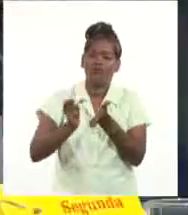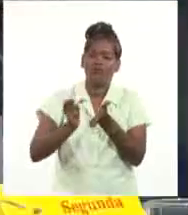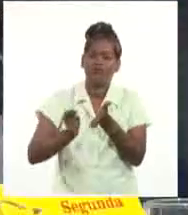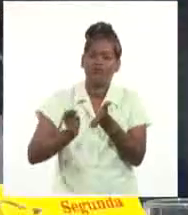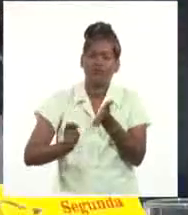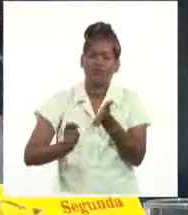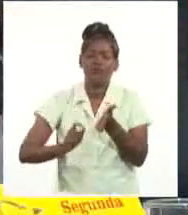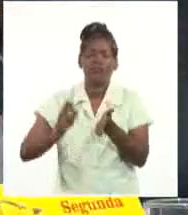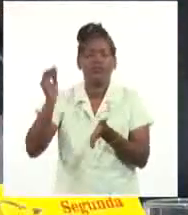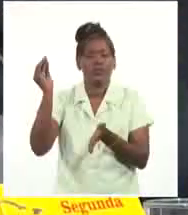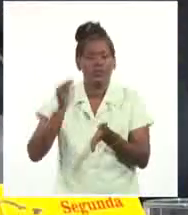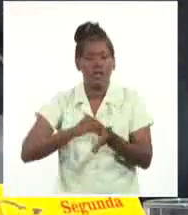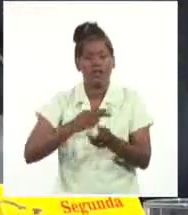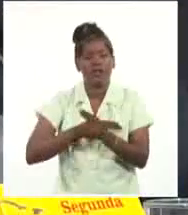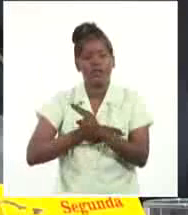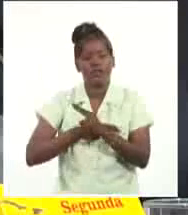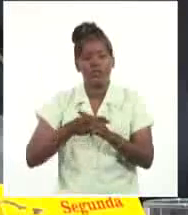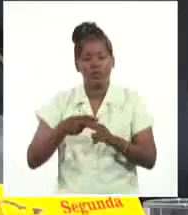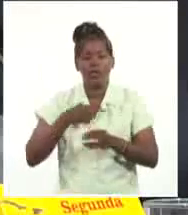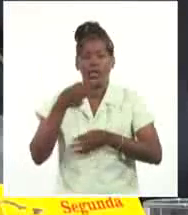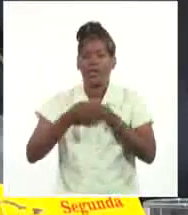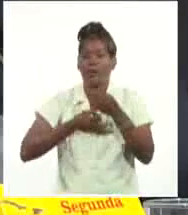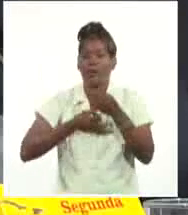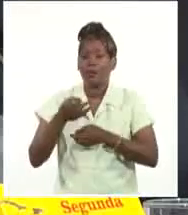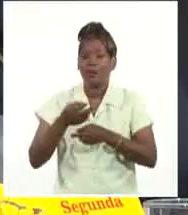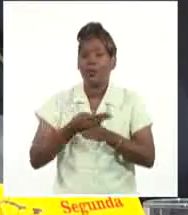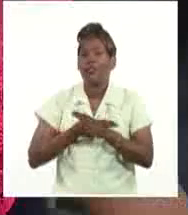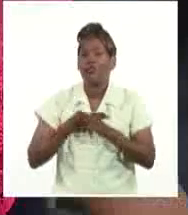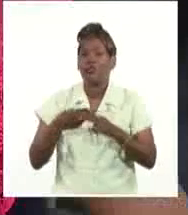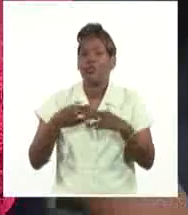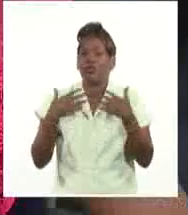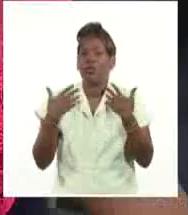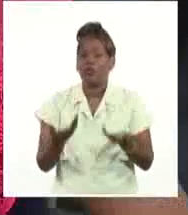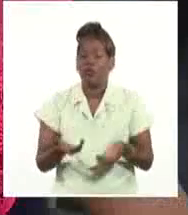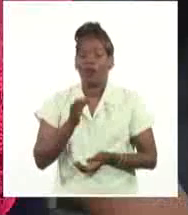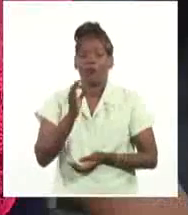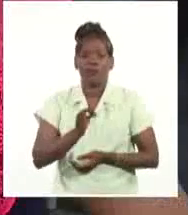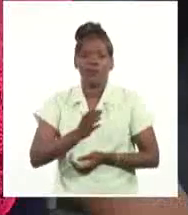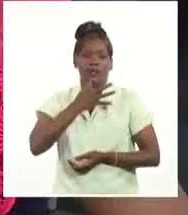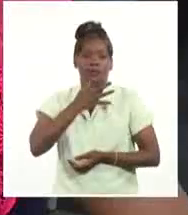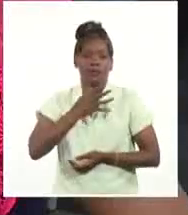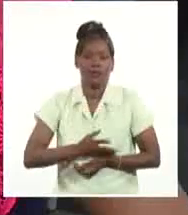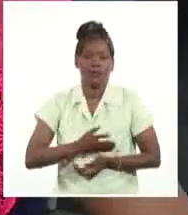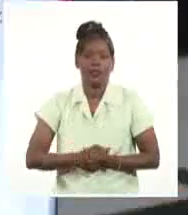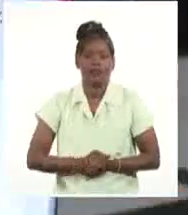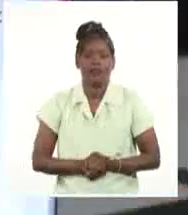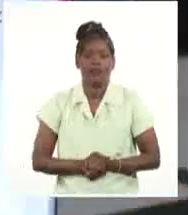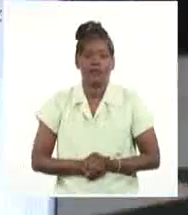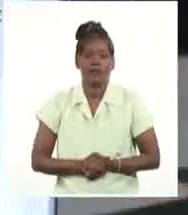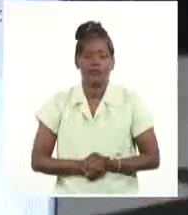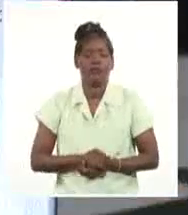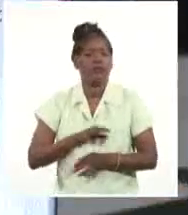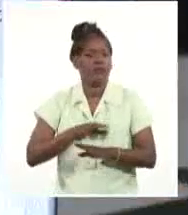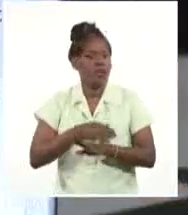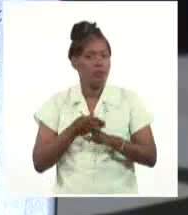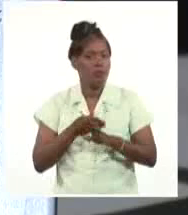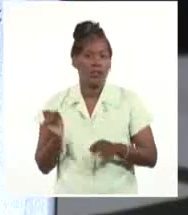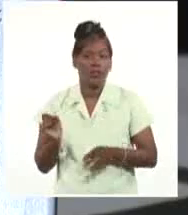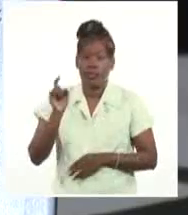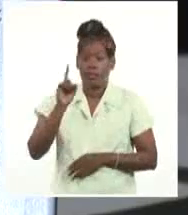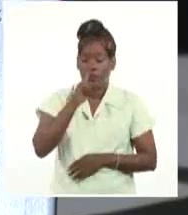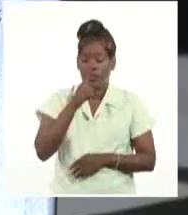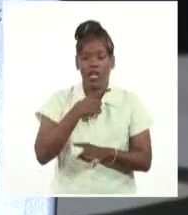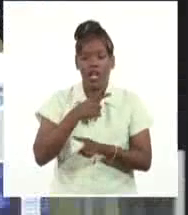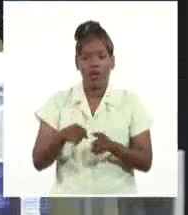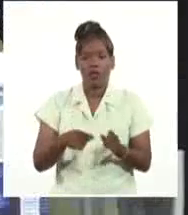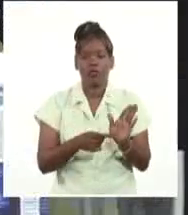estudio introductorio describe el momento histórico y analiza su vigencia. También se presentó la primera edición cubana del texto Los